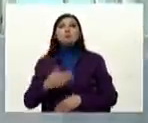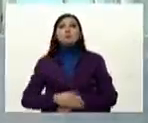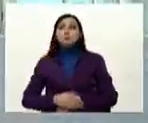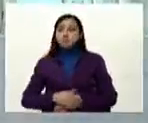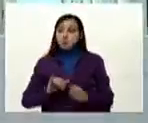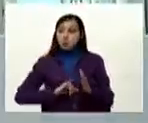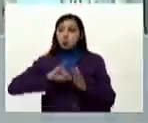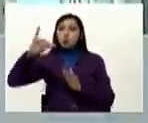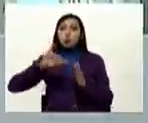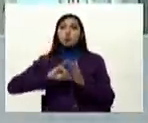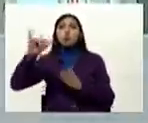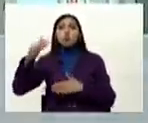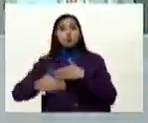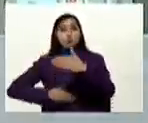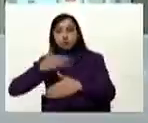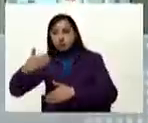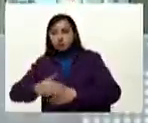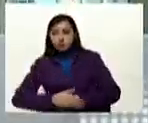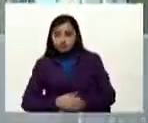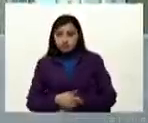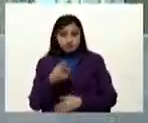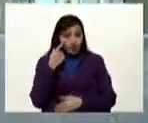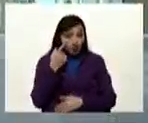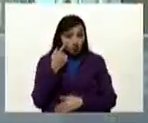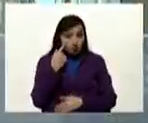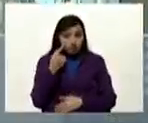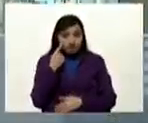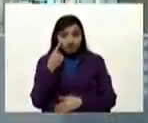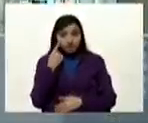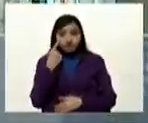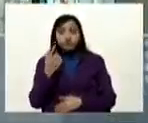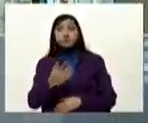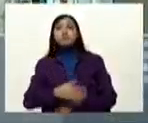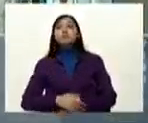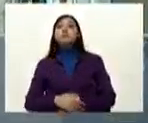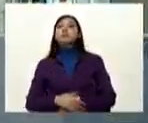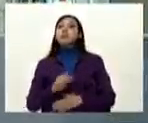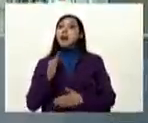creciente, avanzada. ¿Se dan cuenta? ¿Ah? Fe,